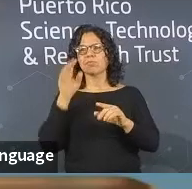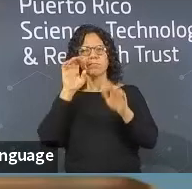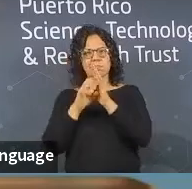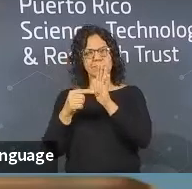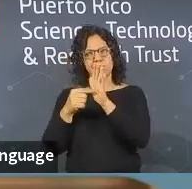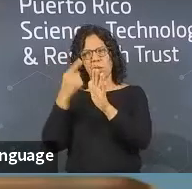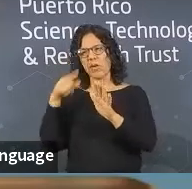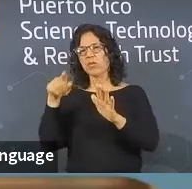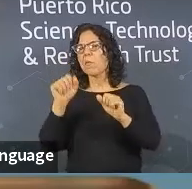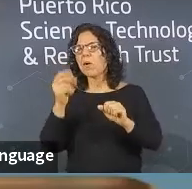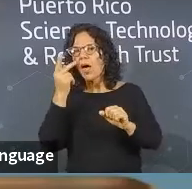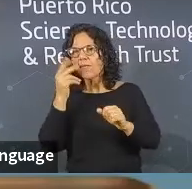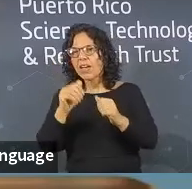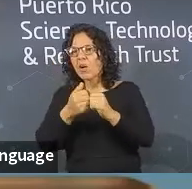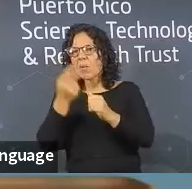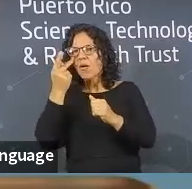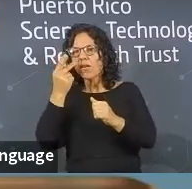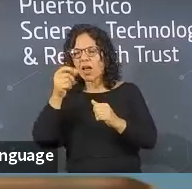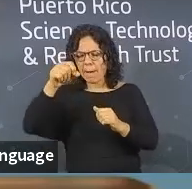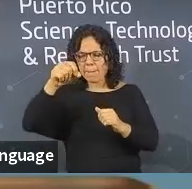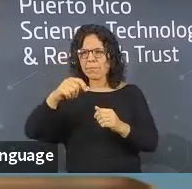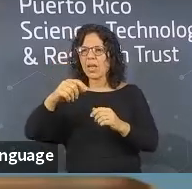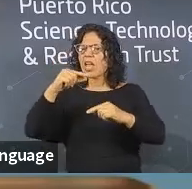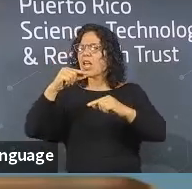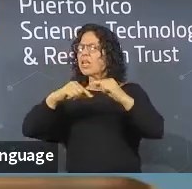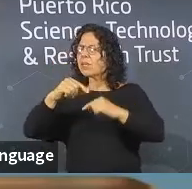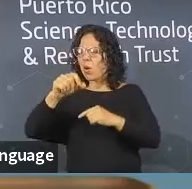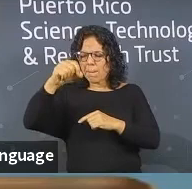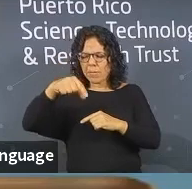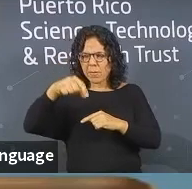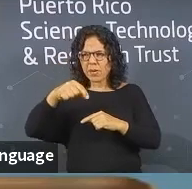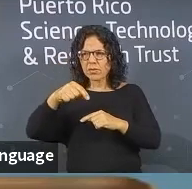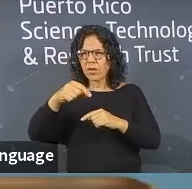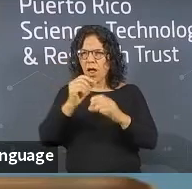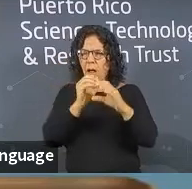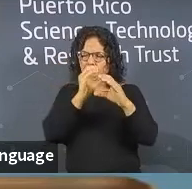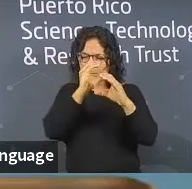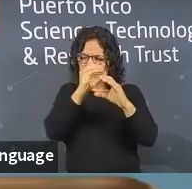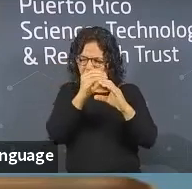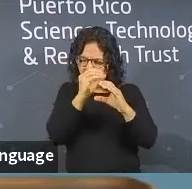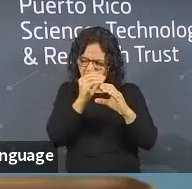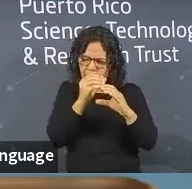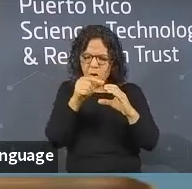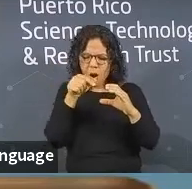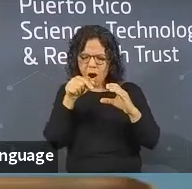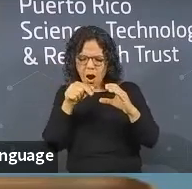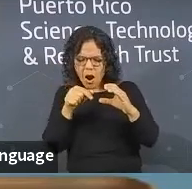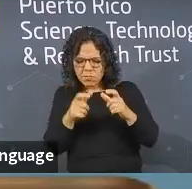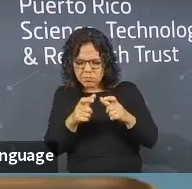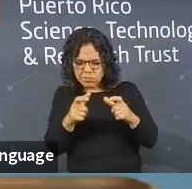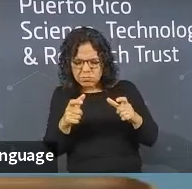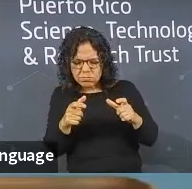primero cómo se ve una gota a nivel microscópico. Estas son gotas que no apreciamos